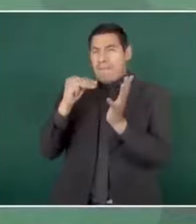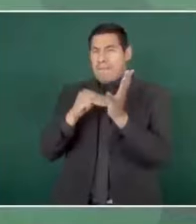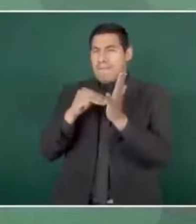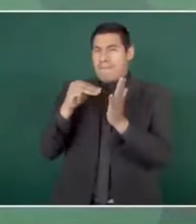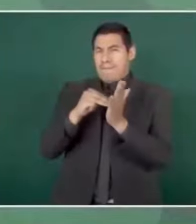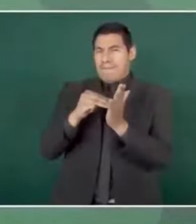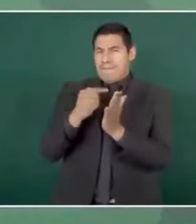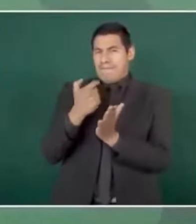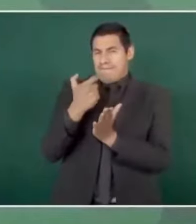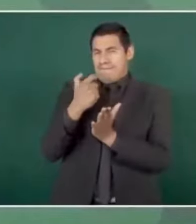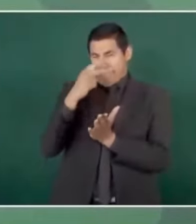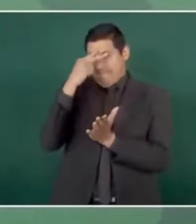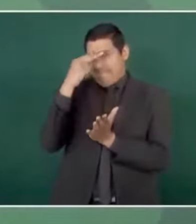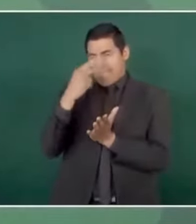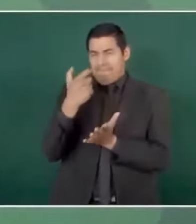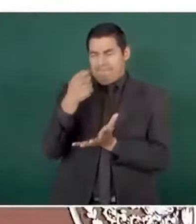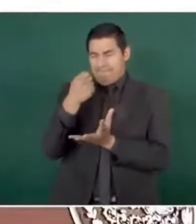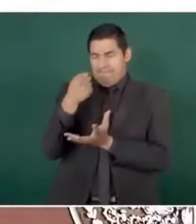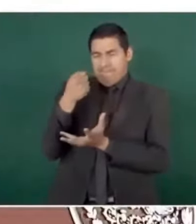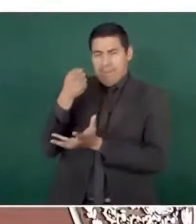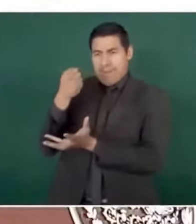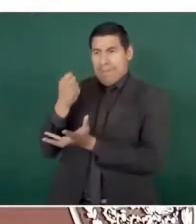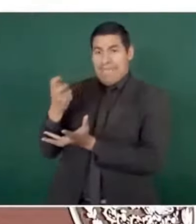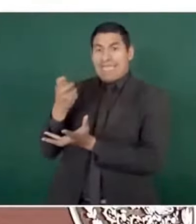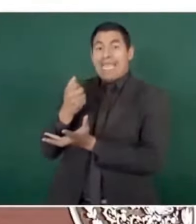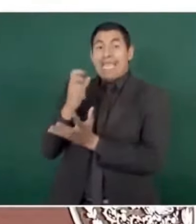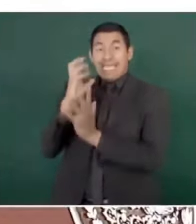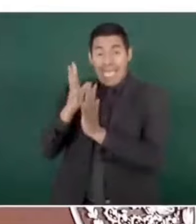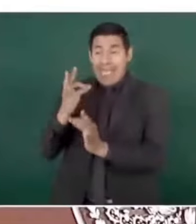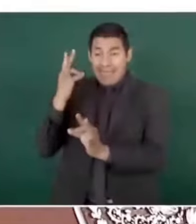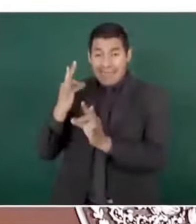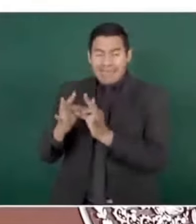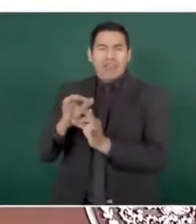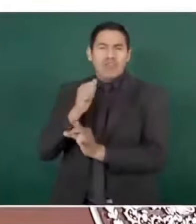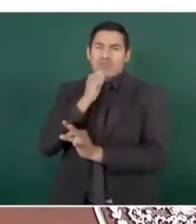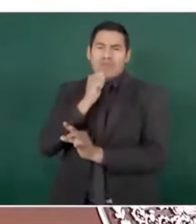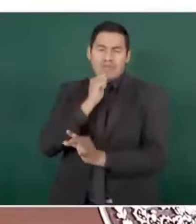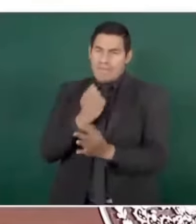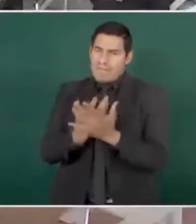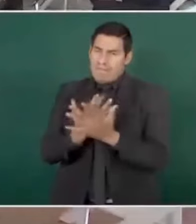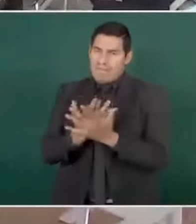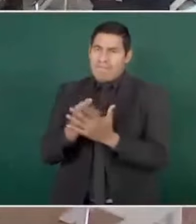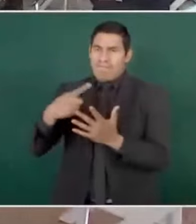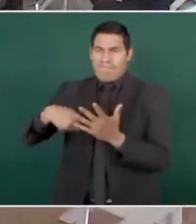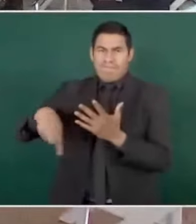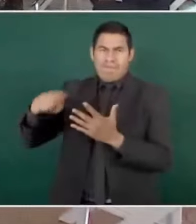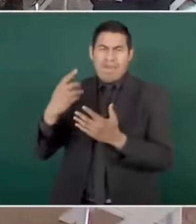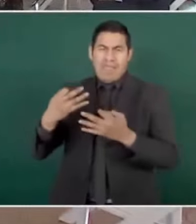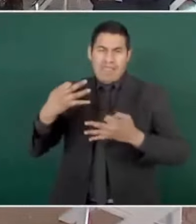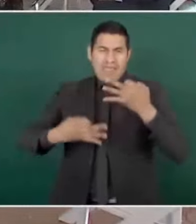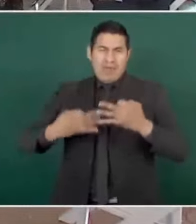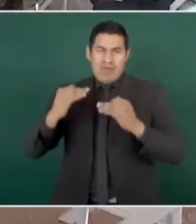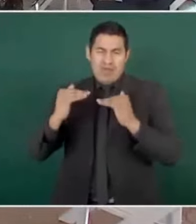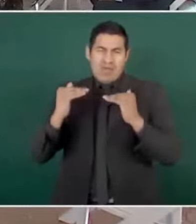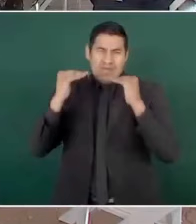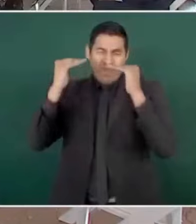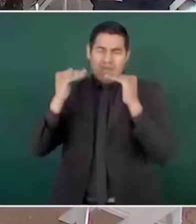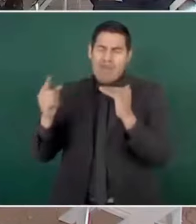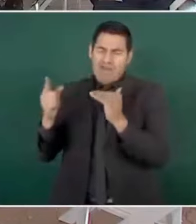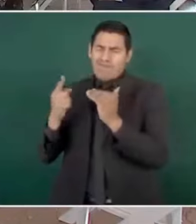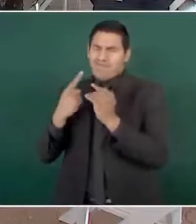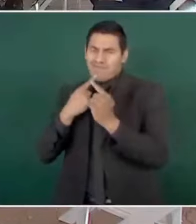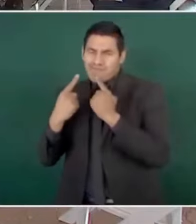Ese todavía no se resuelve. Y en este caso hay versiones